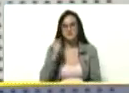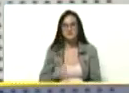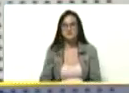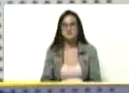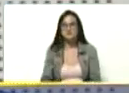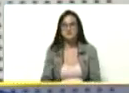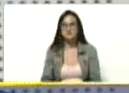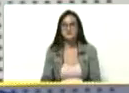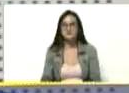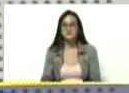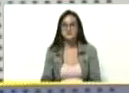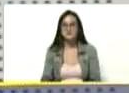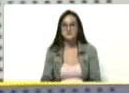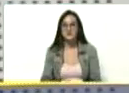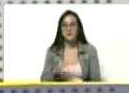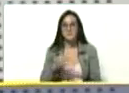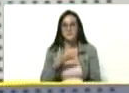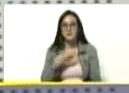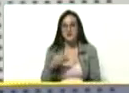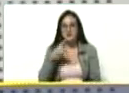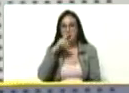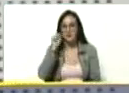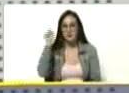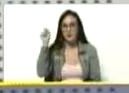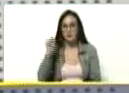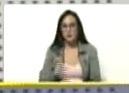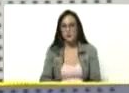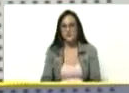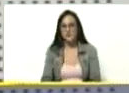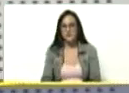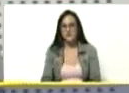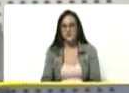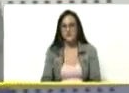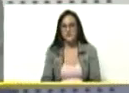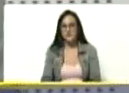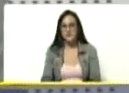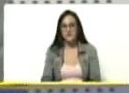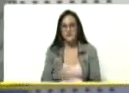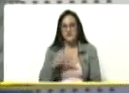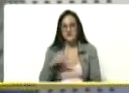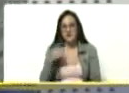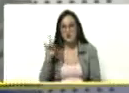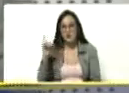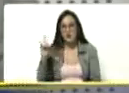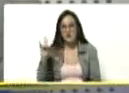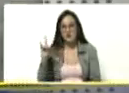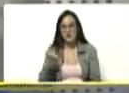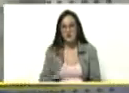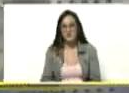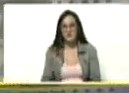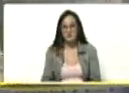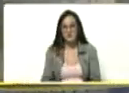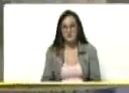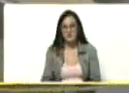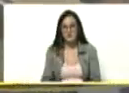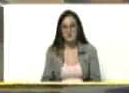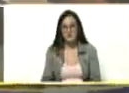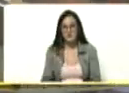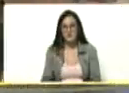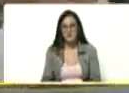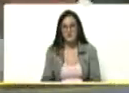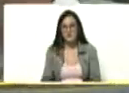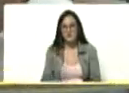President Maduro, señor presidente Maduro, President of Bolivia, presidente de Bolivia, Nicaragua,